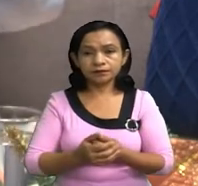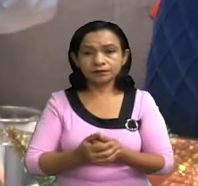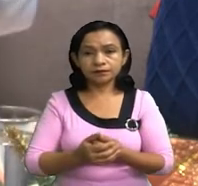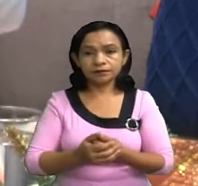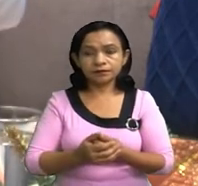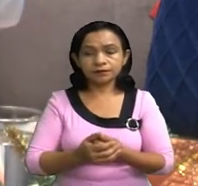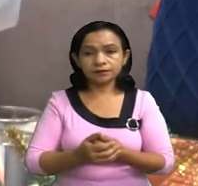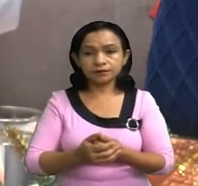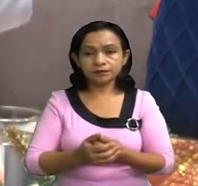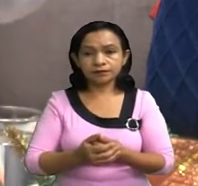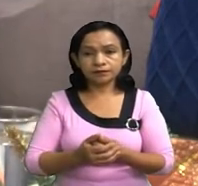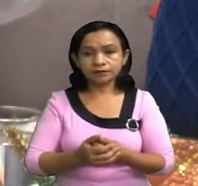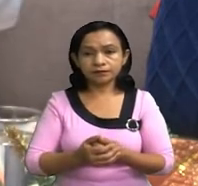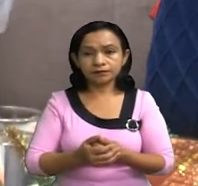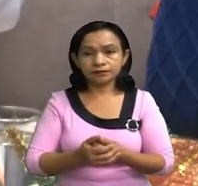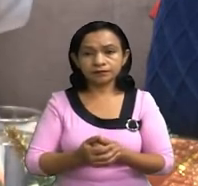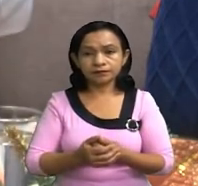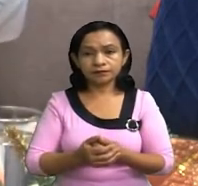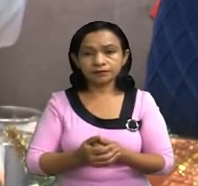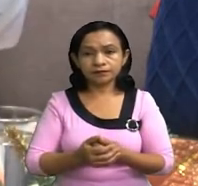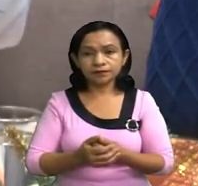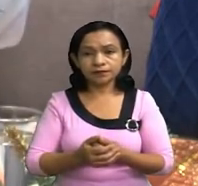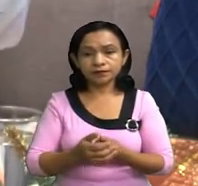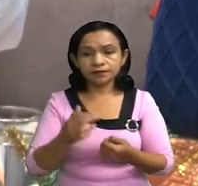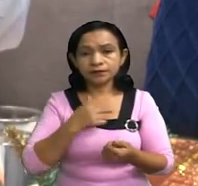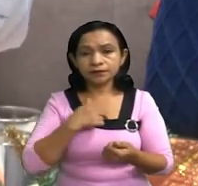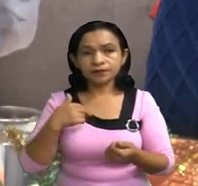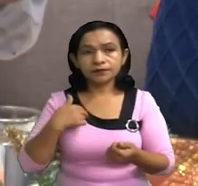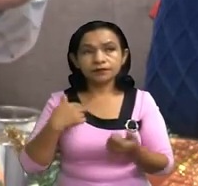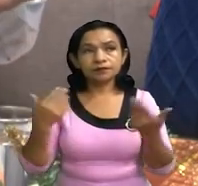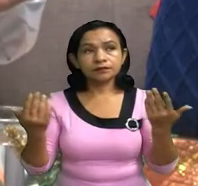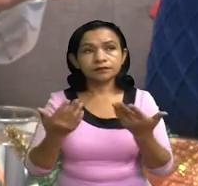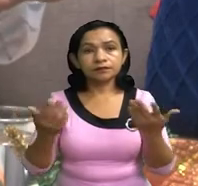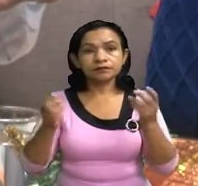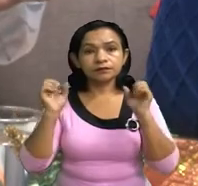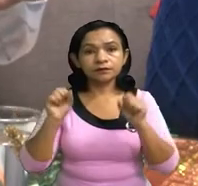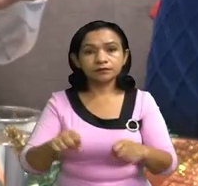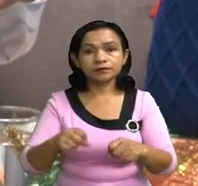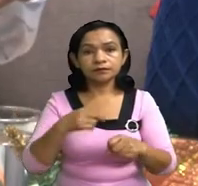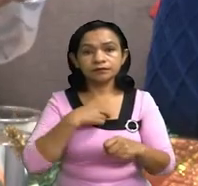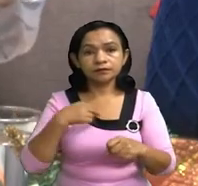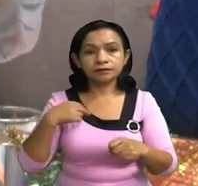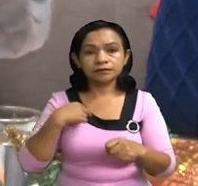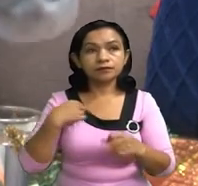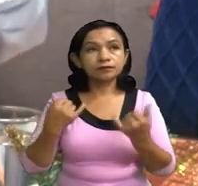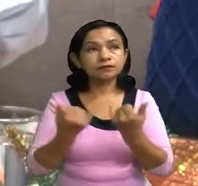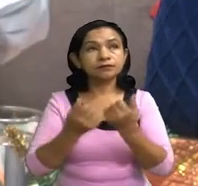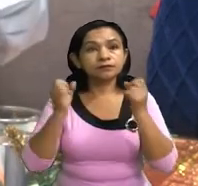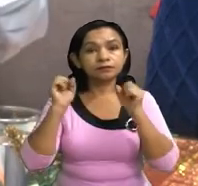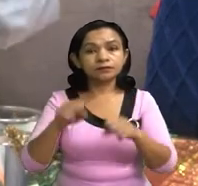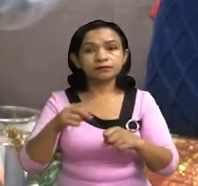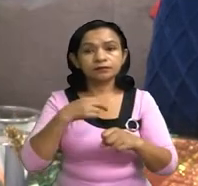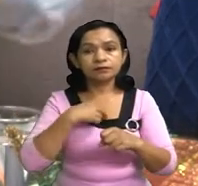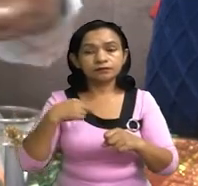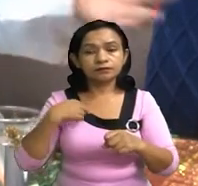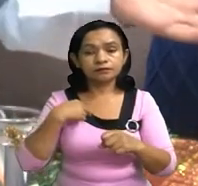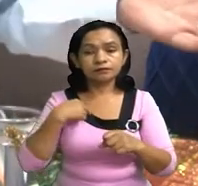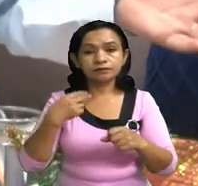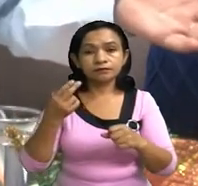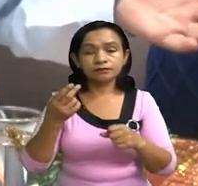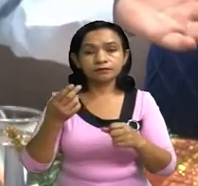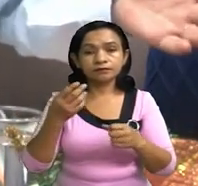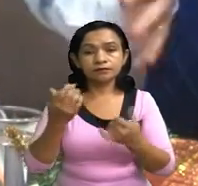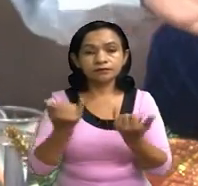posible, ¿verdad? Dios relación, una posible relación en que puedan ellos asumir su verdadero